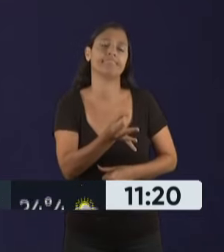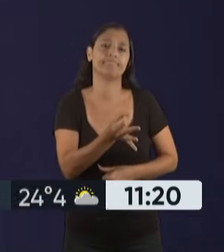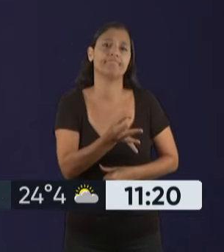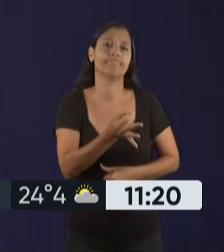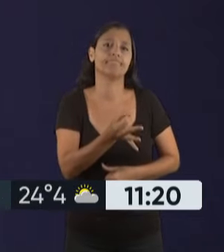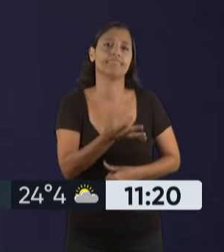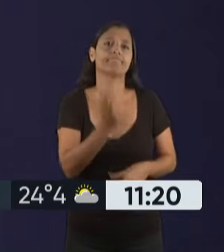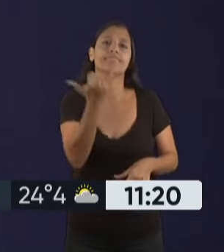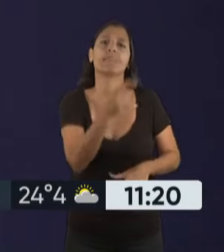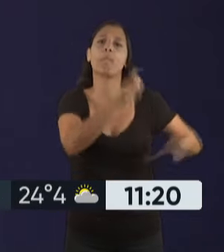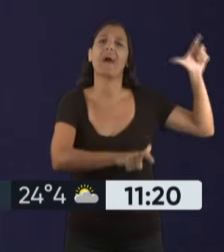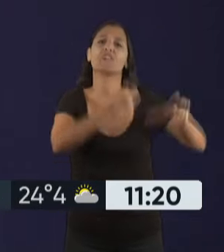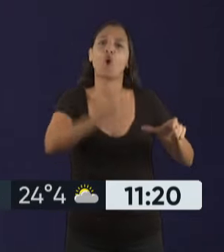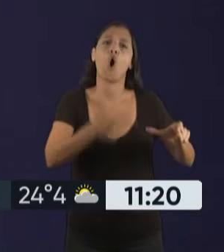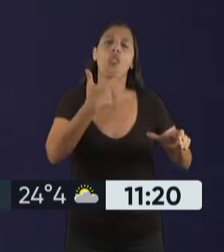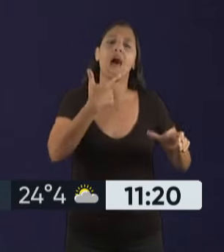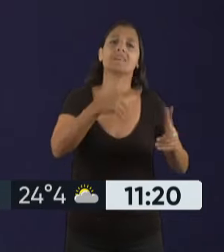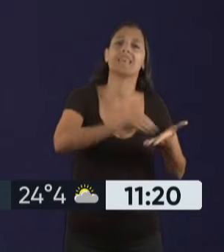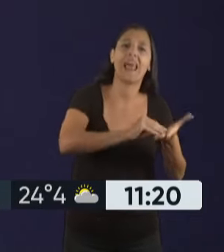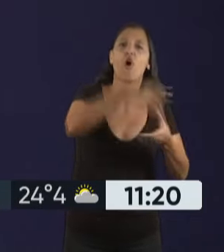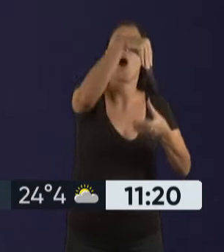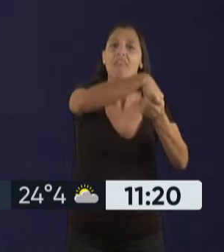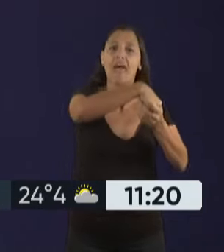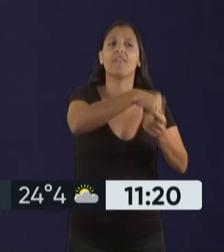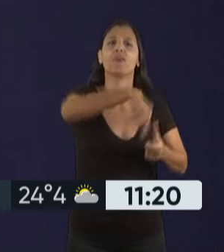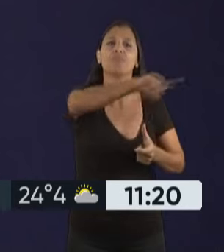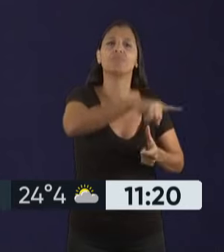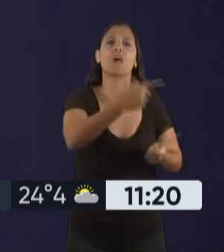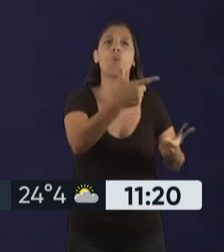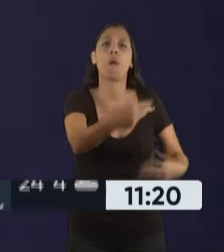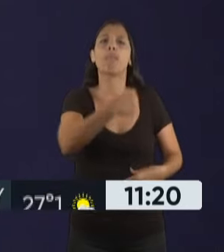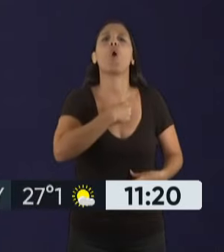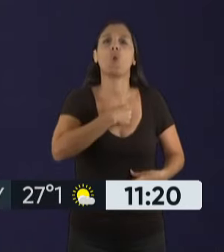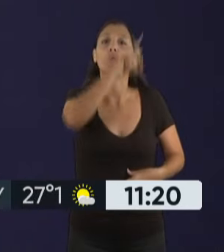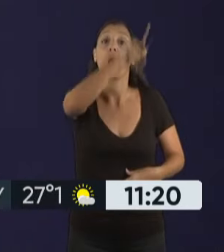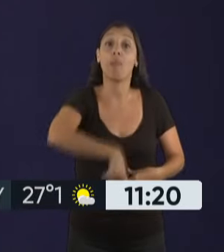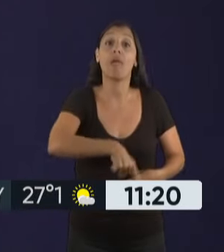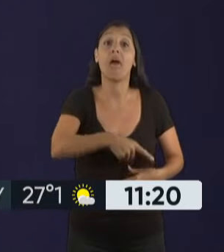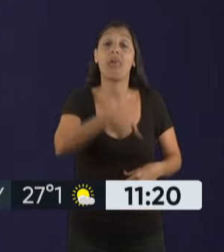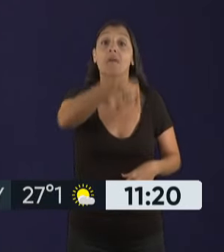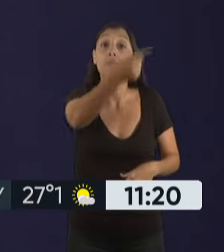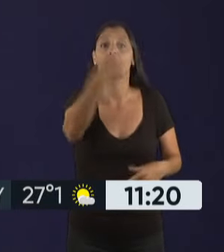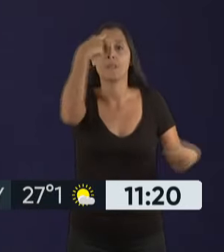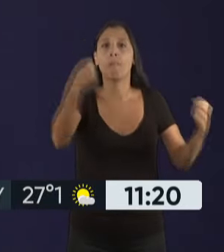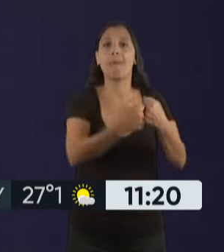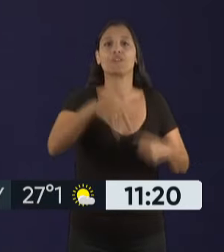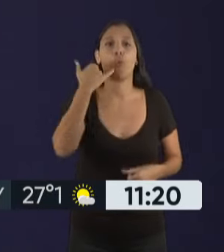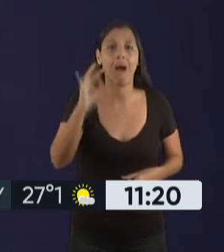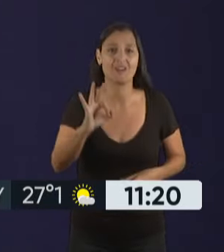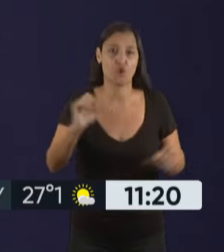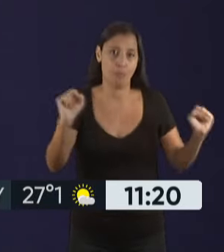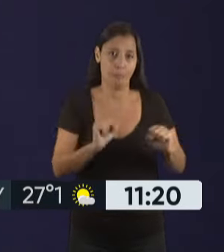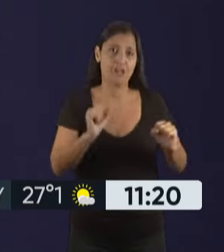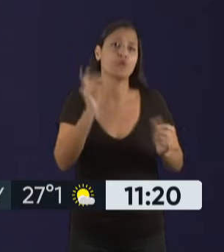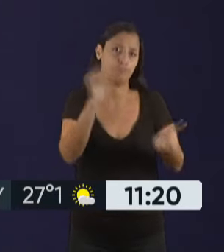acerca de la voluntad de algunos actores de avanzar En el pacto en el pacto de mayo vale nuevamente la